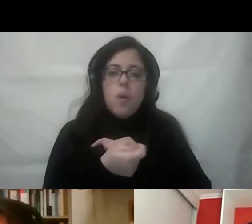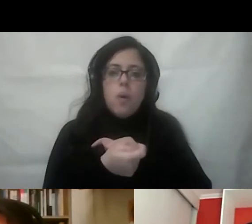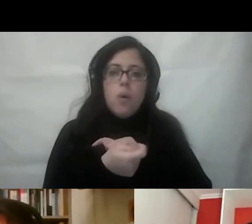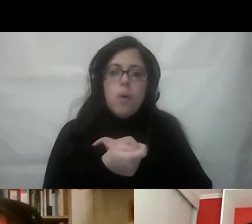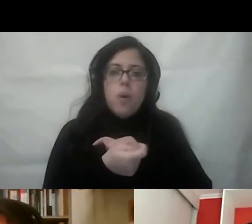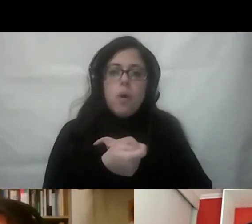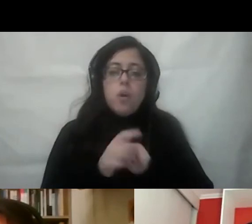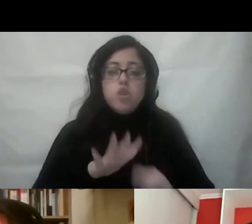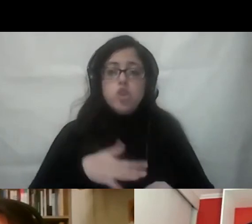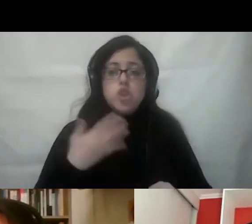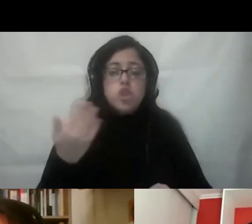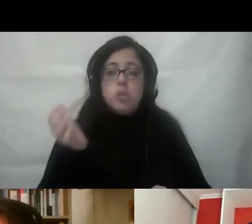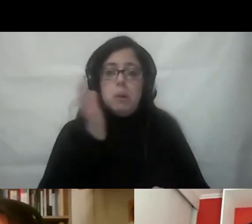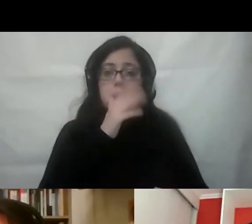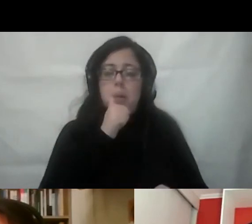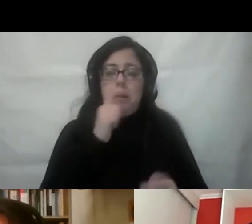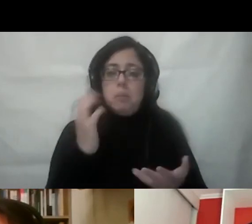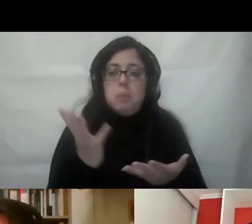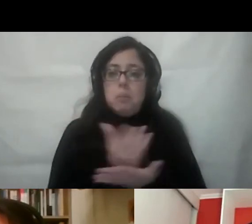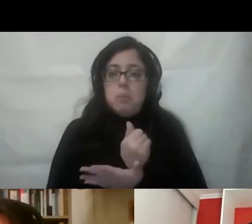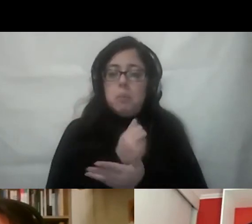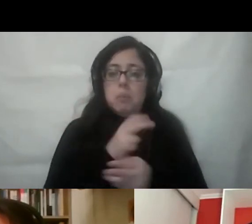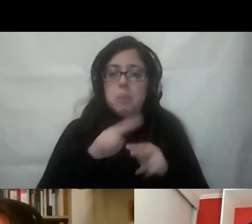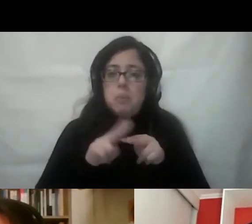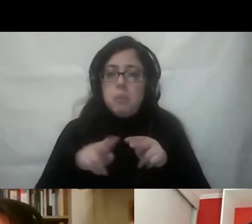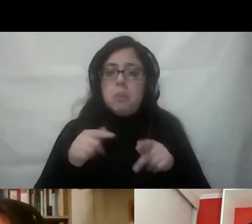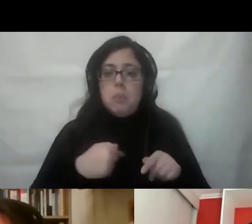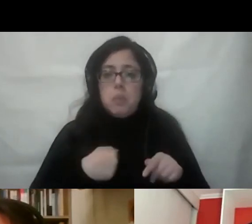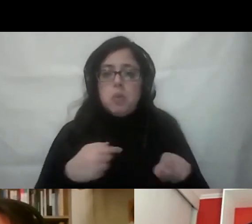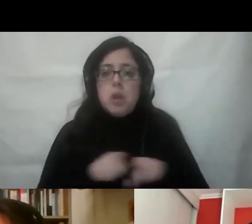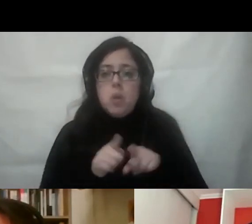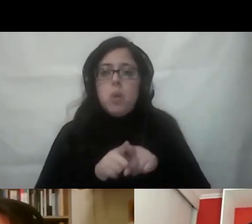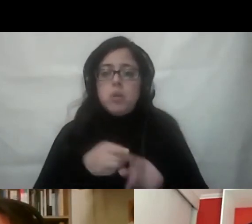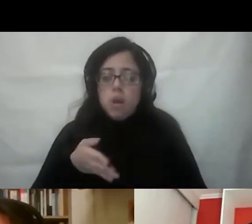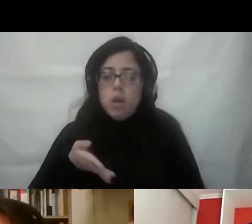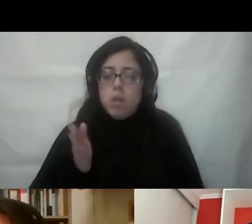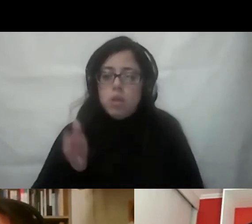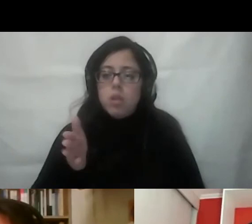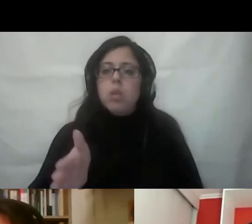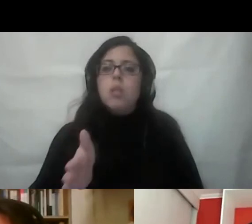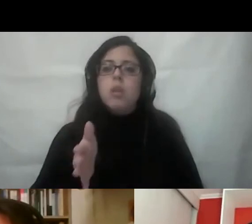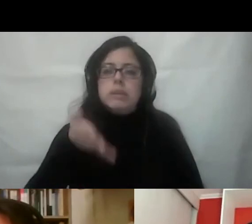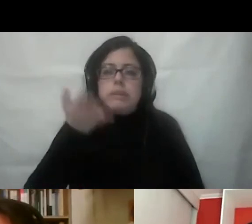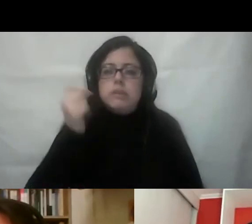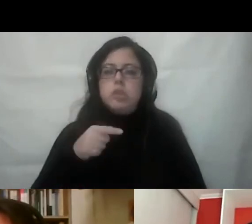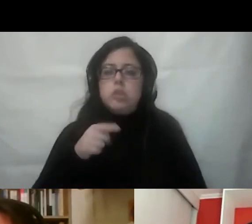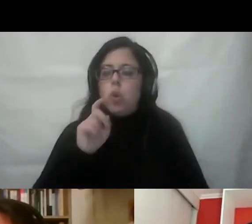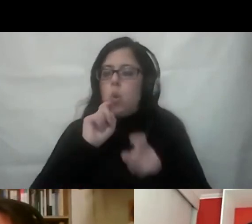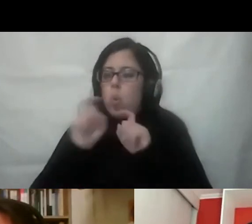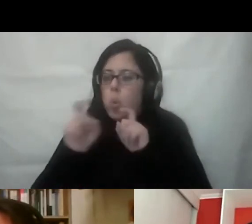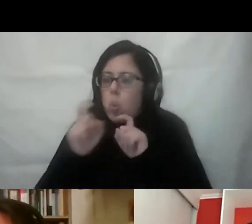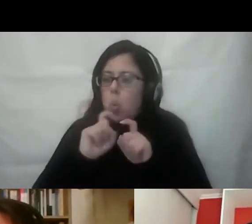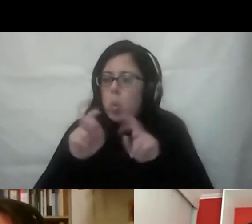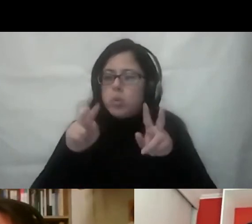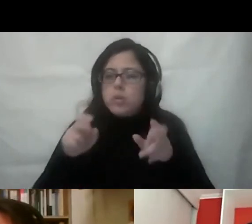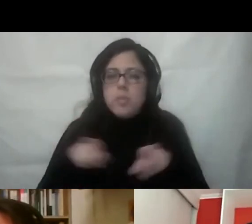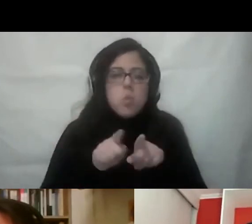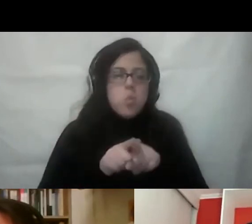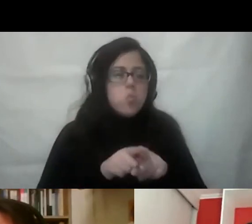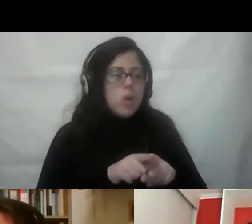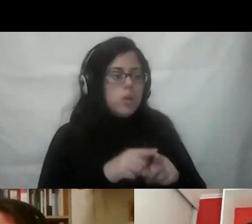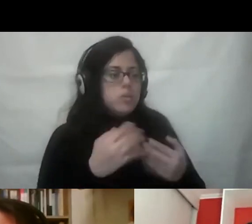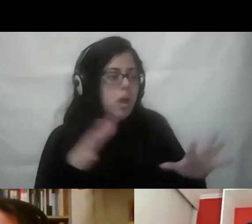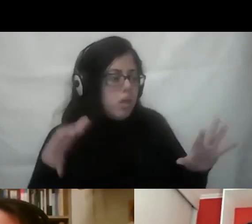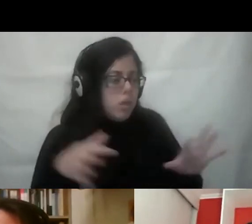estoy logrando hacer, o siento que estoy siguiendo más o menos el mismo statu quo que tanto critiqué en algún momento, claramente